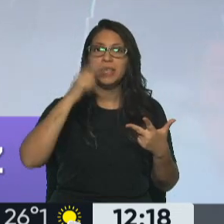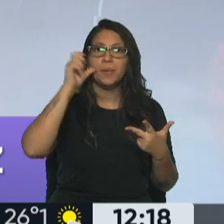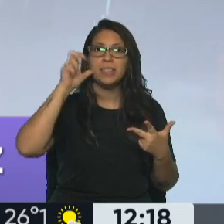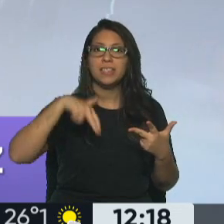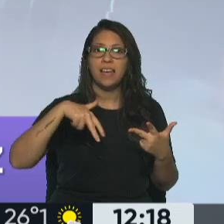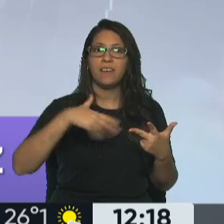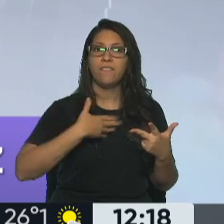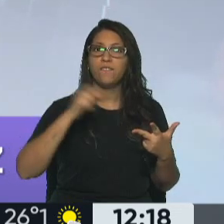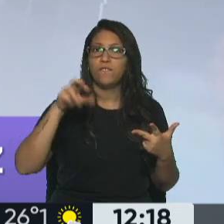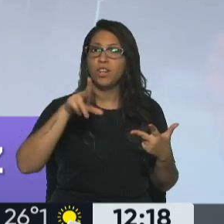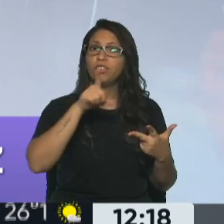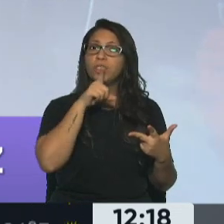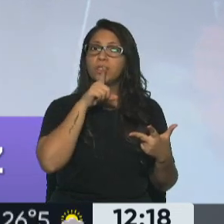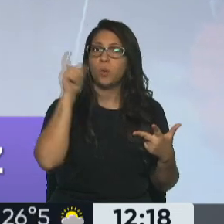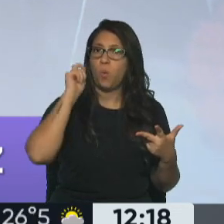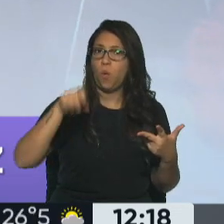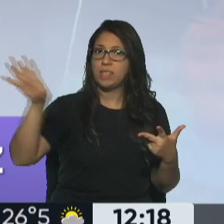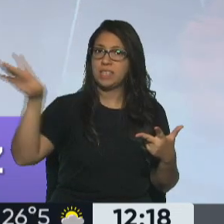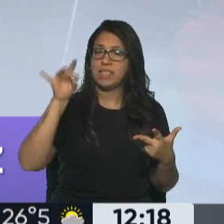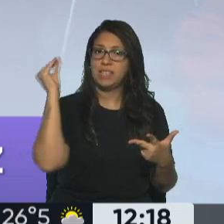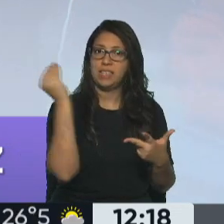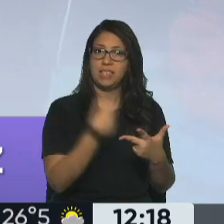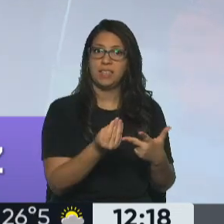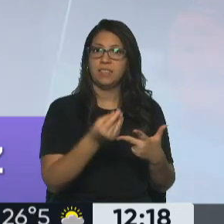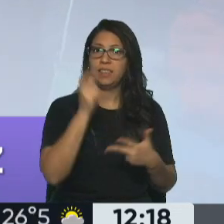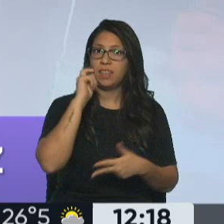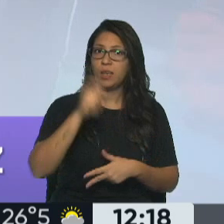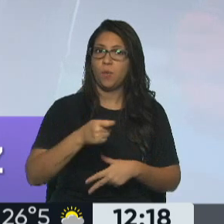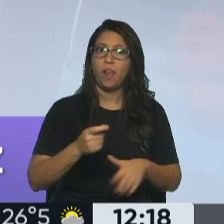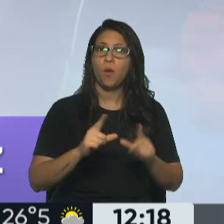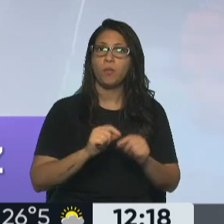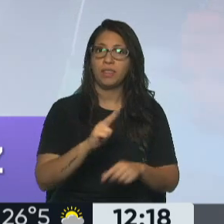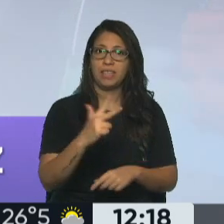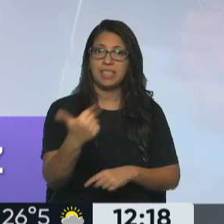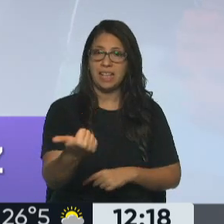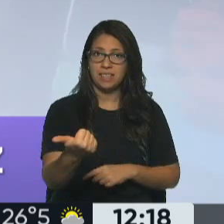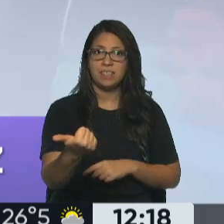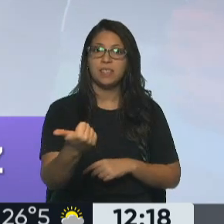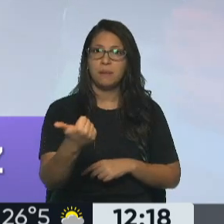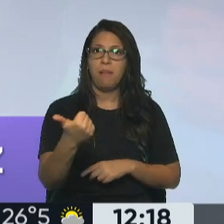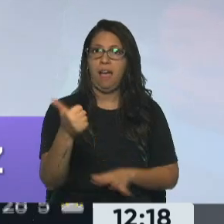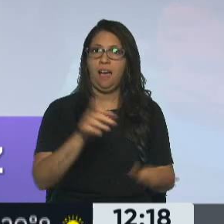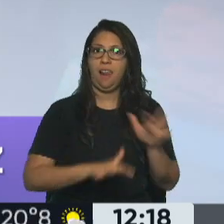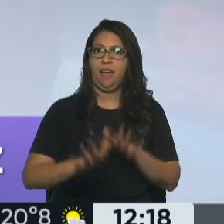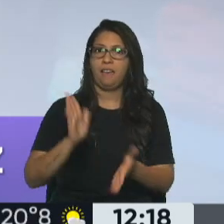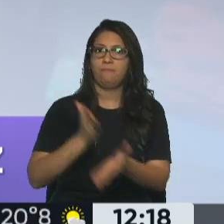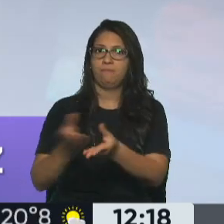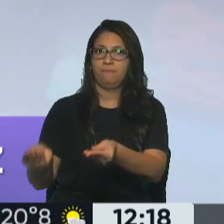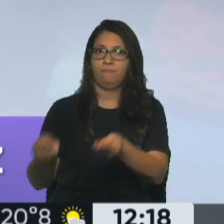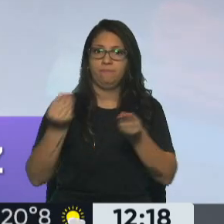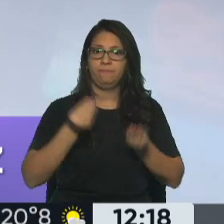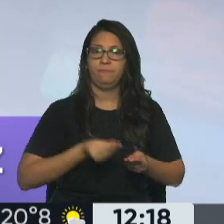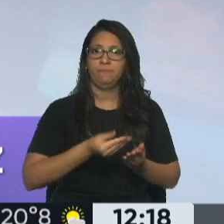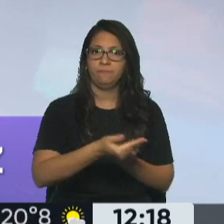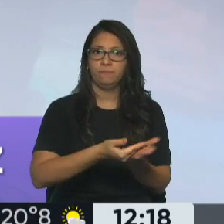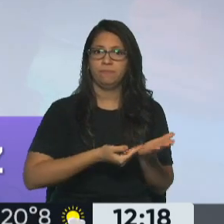Font es el juez designado. Está en el tribunal número 36 para llevar a cabo y hacerse cargo de la